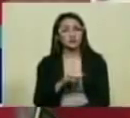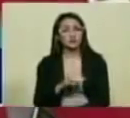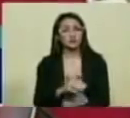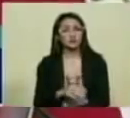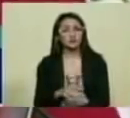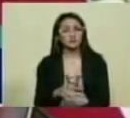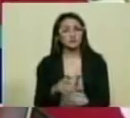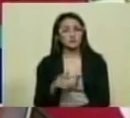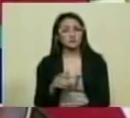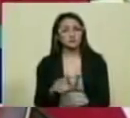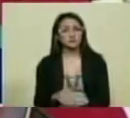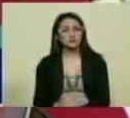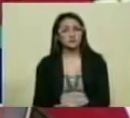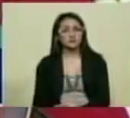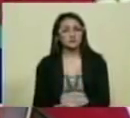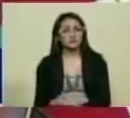conquistadores,